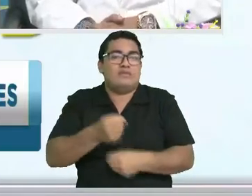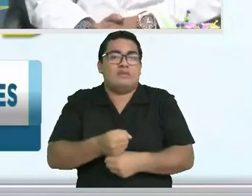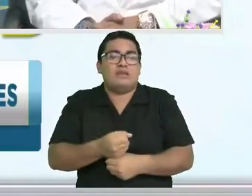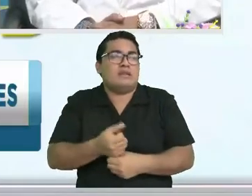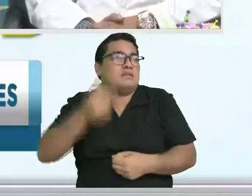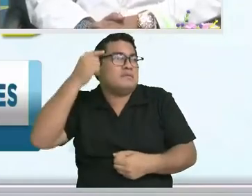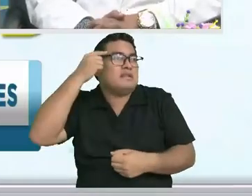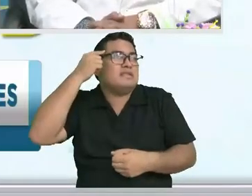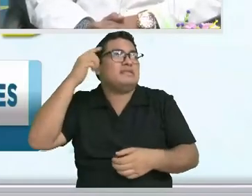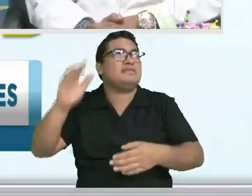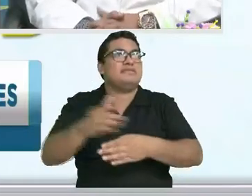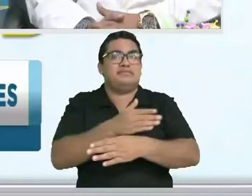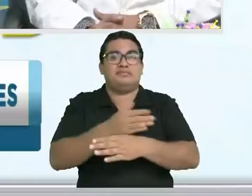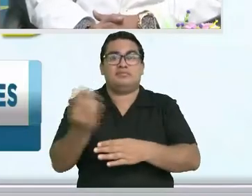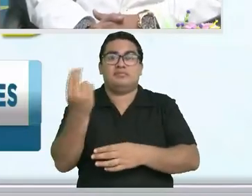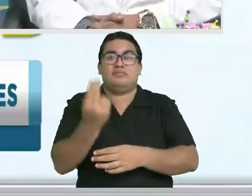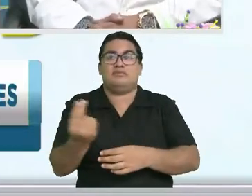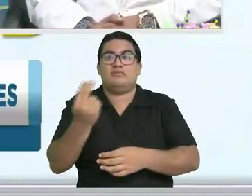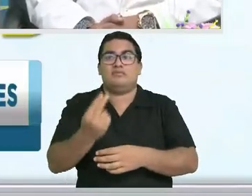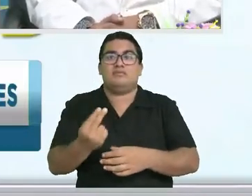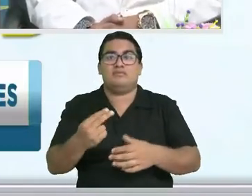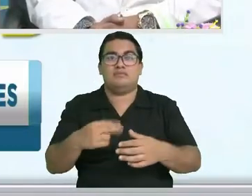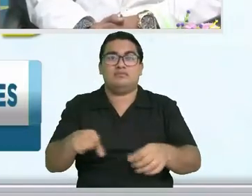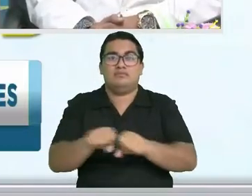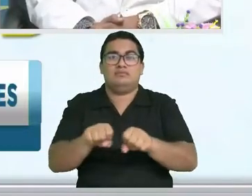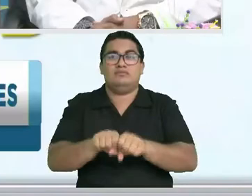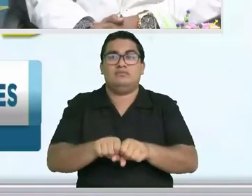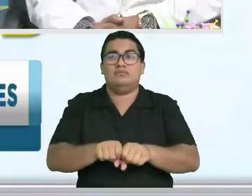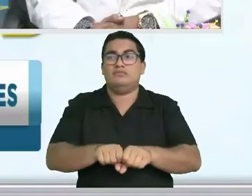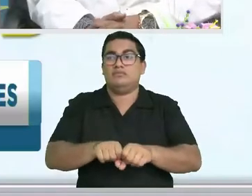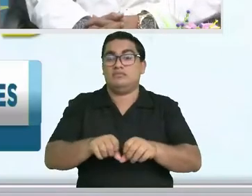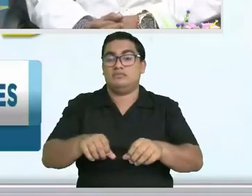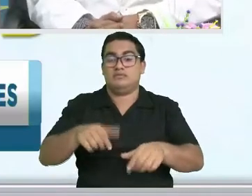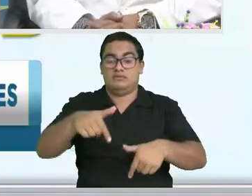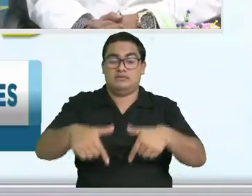asocian nunca al uso de... Es que no lo quieren dejar el tacón. No, el